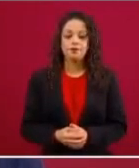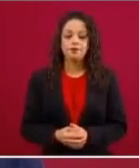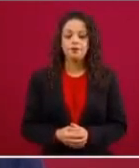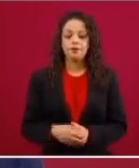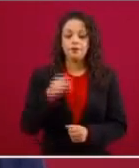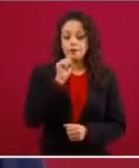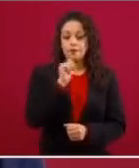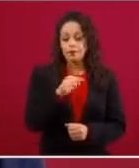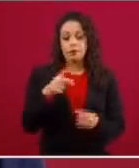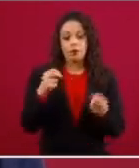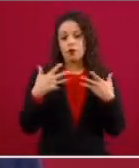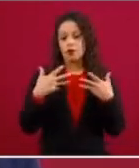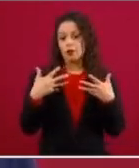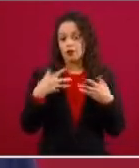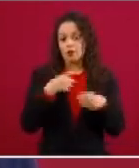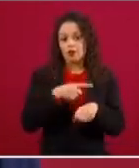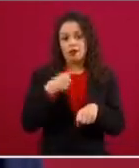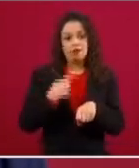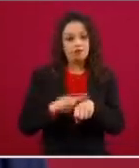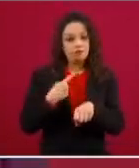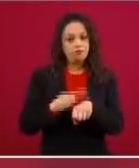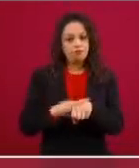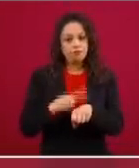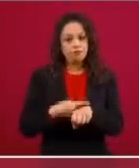una enfermedad, ellos saben